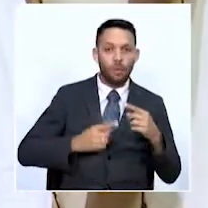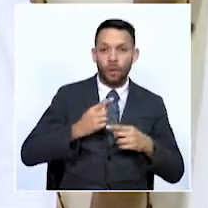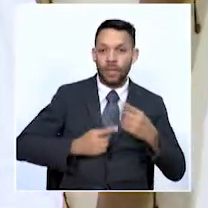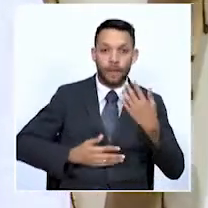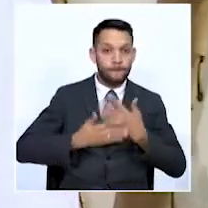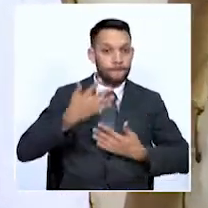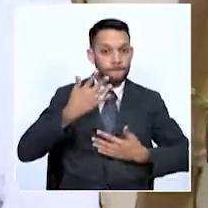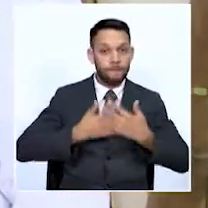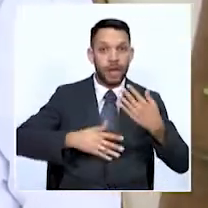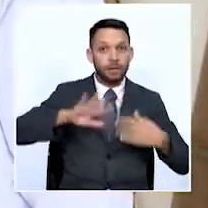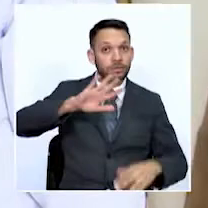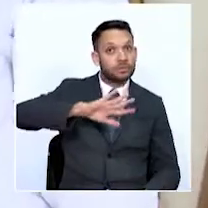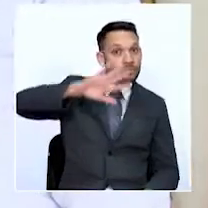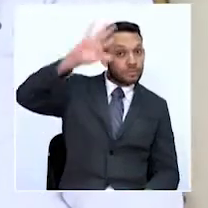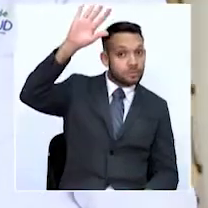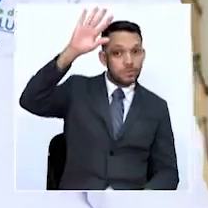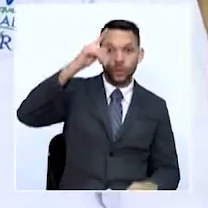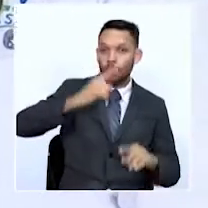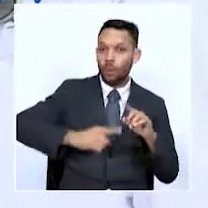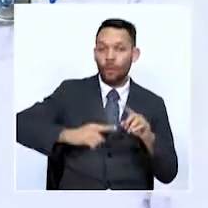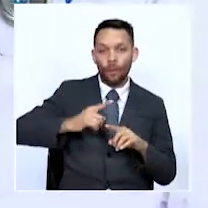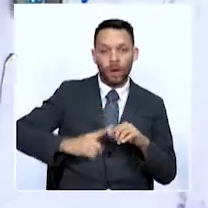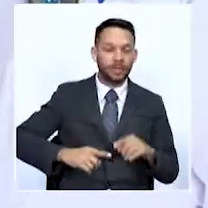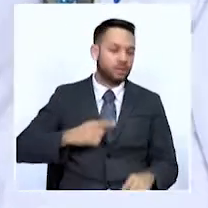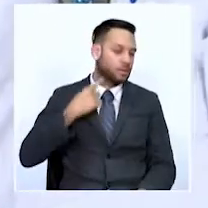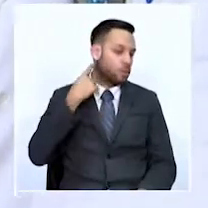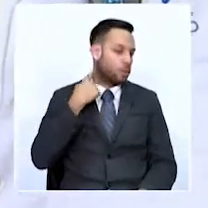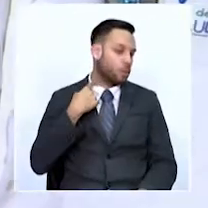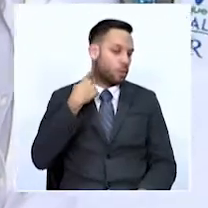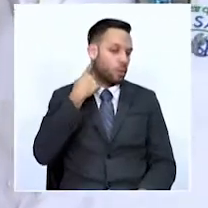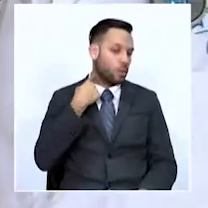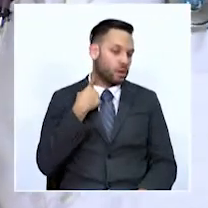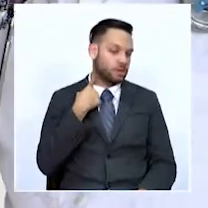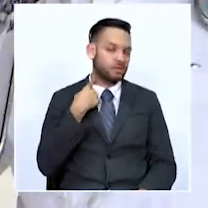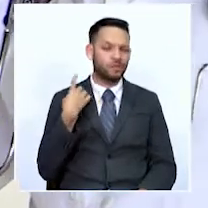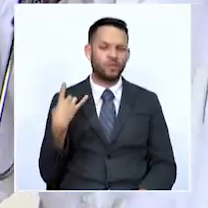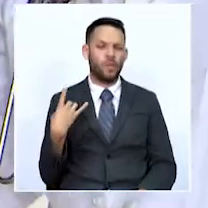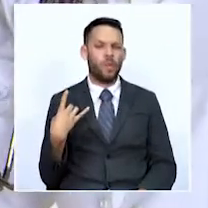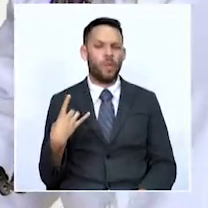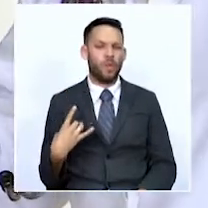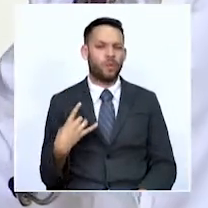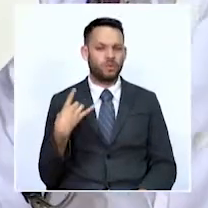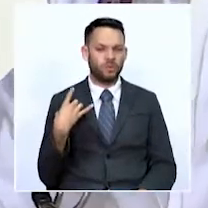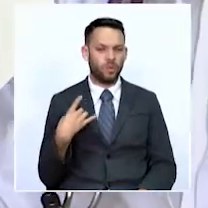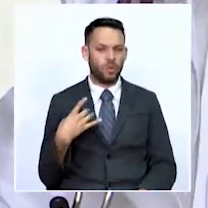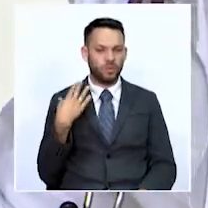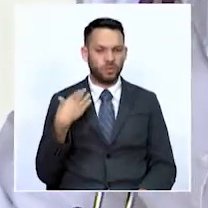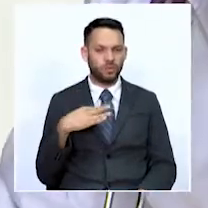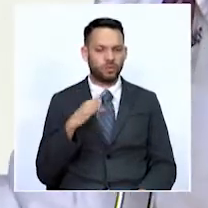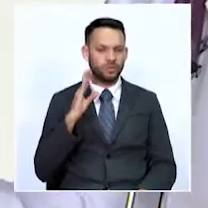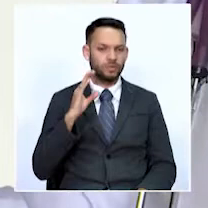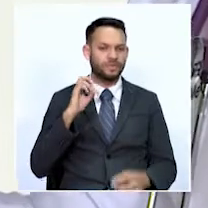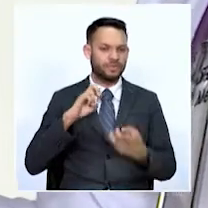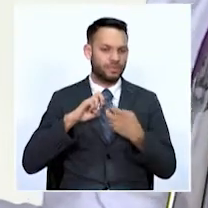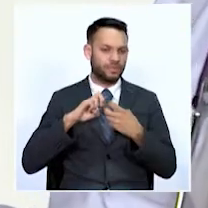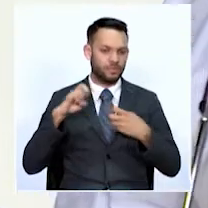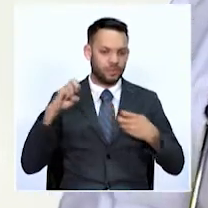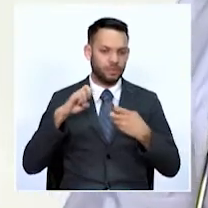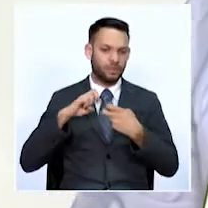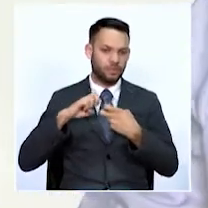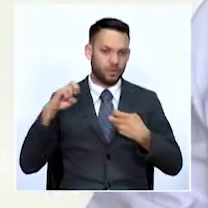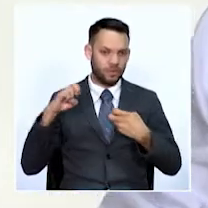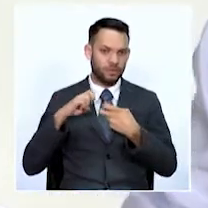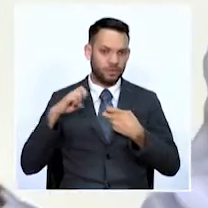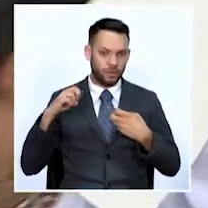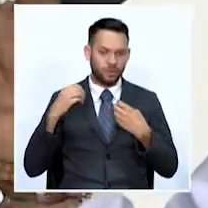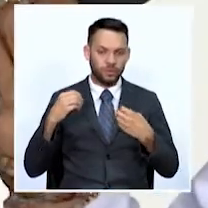parte del cuello me baja el dolor con calambre, En los dos. pero más que todo en el